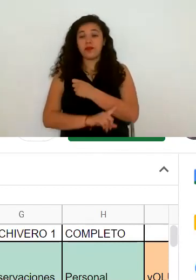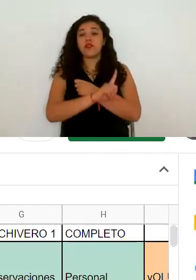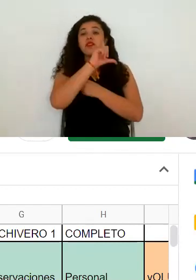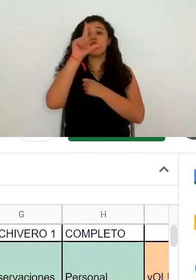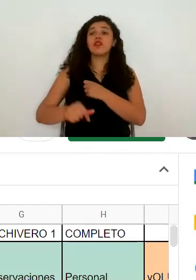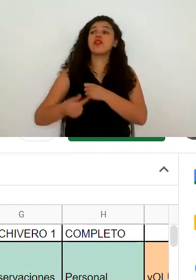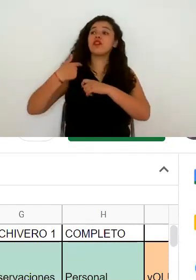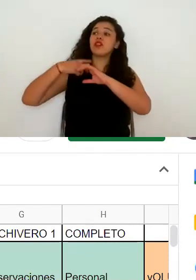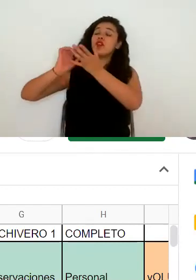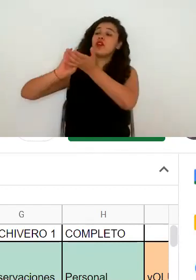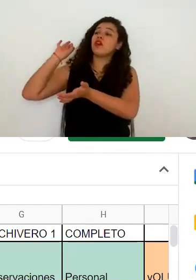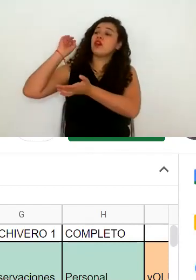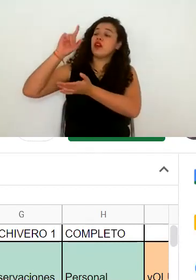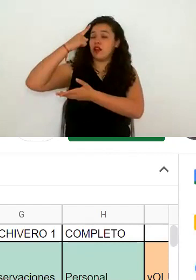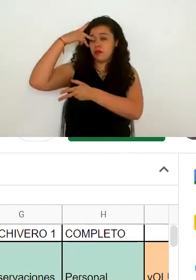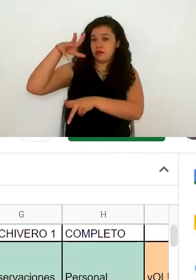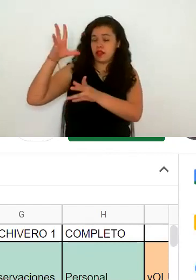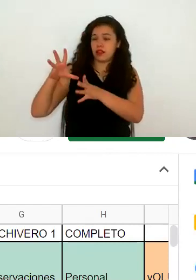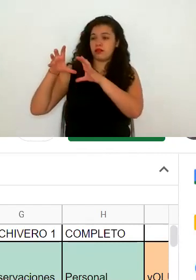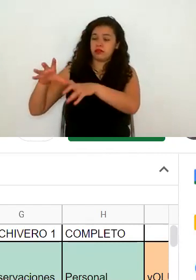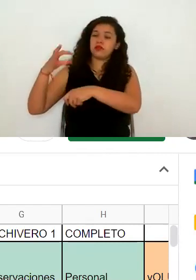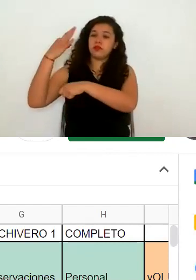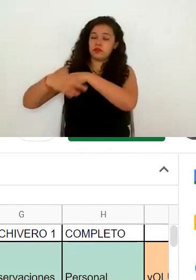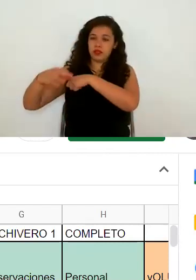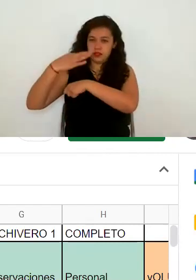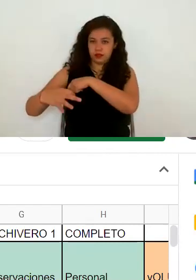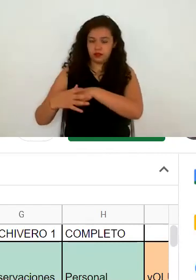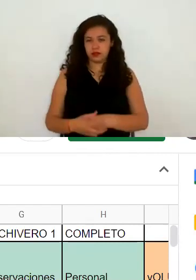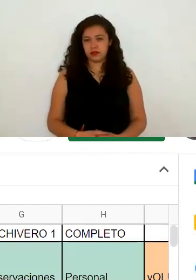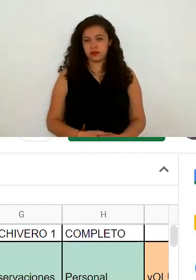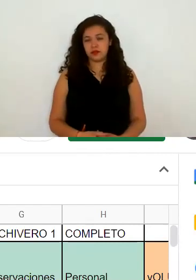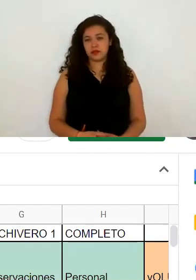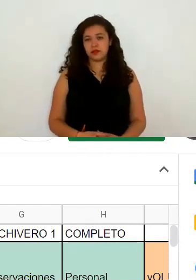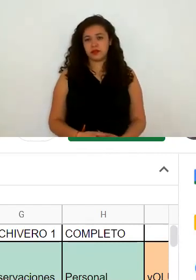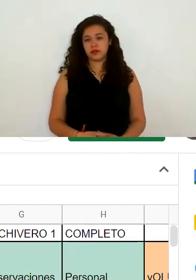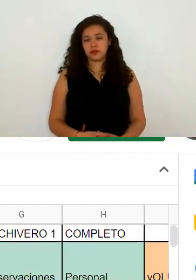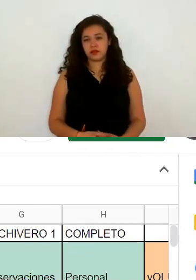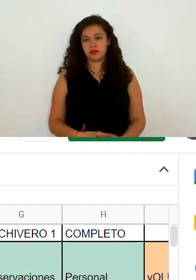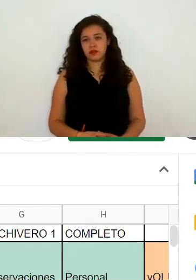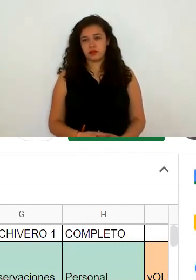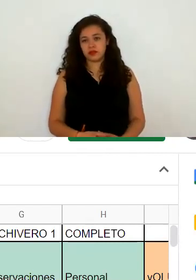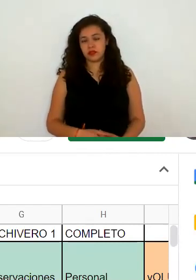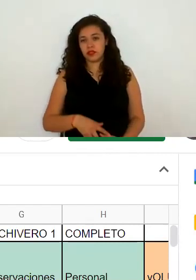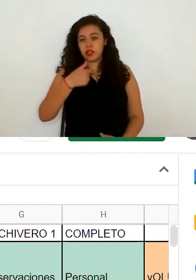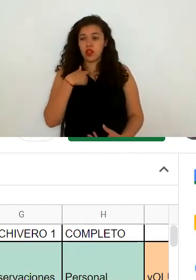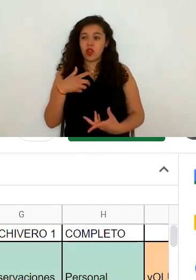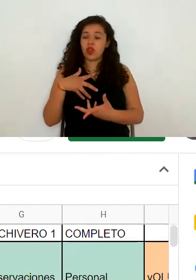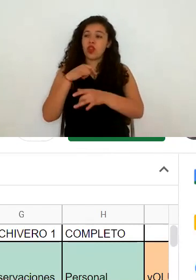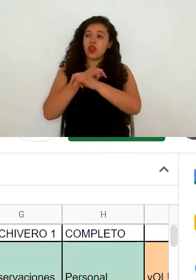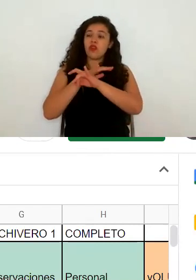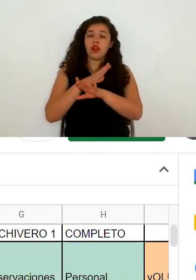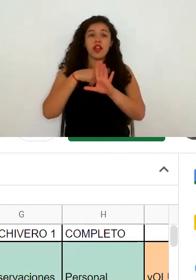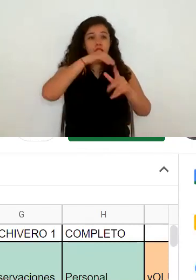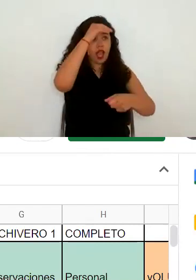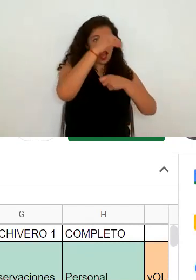al archivo de concentración. Entonces, de aquí voy a retomar los expedientes que ya están cerrados. Los que